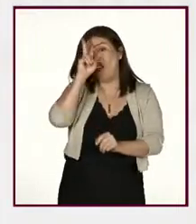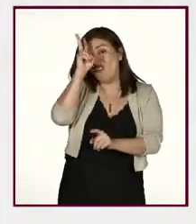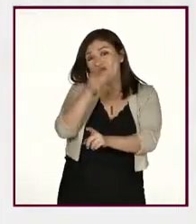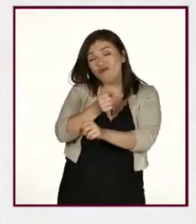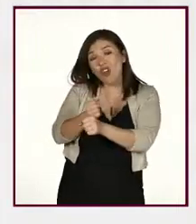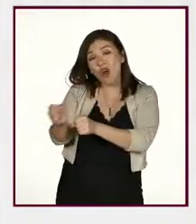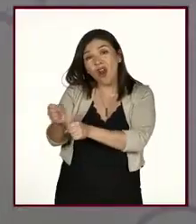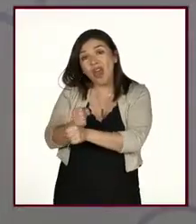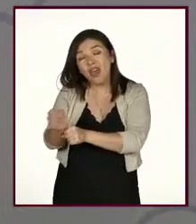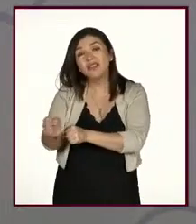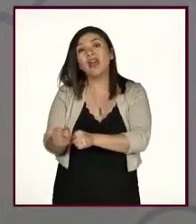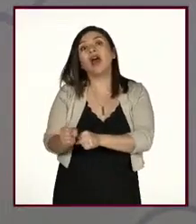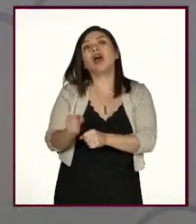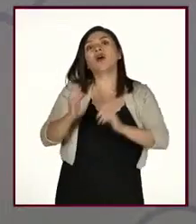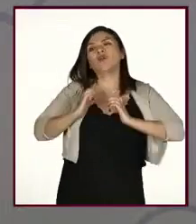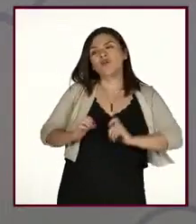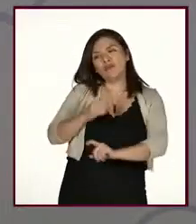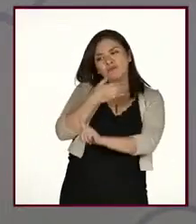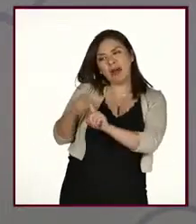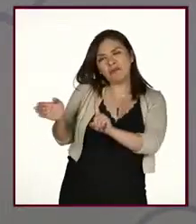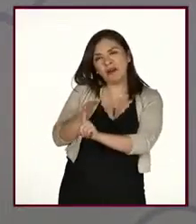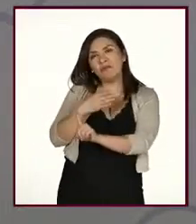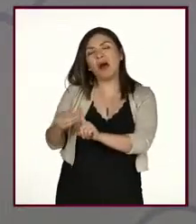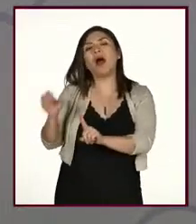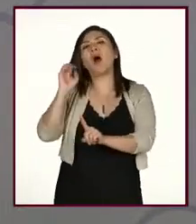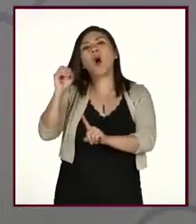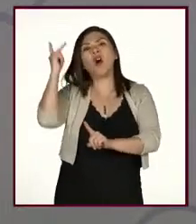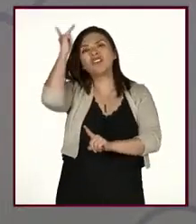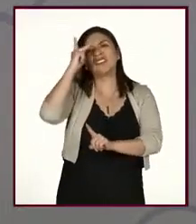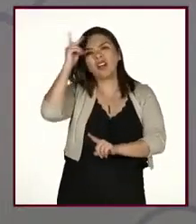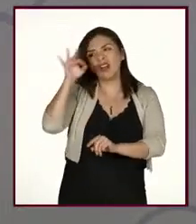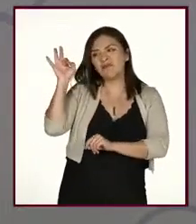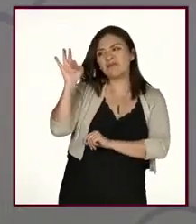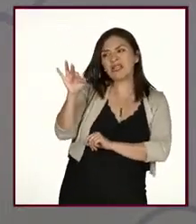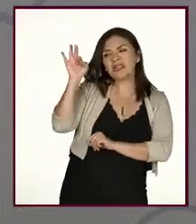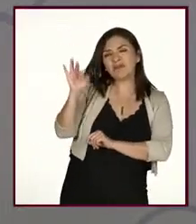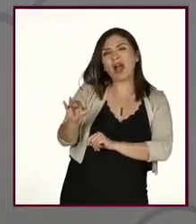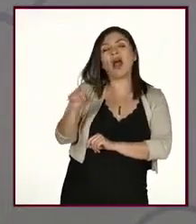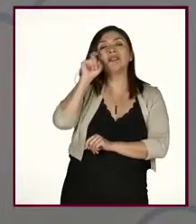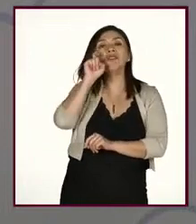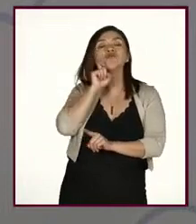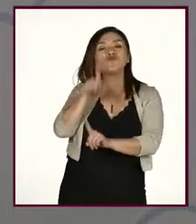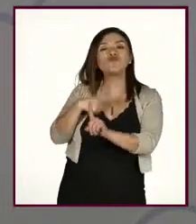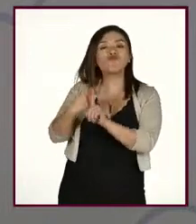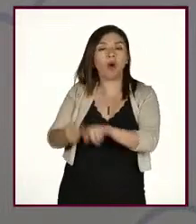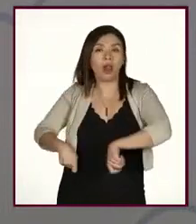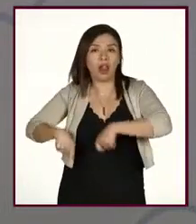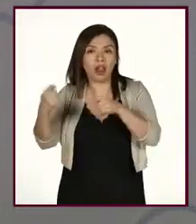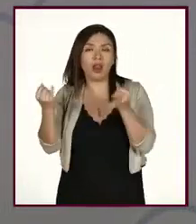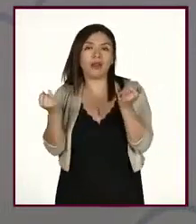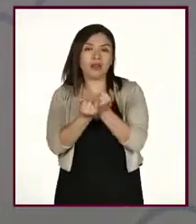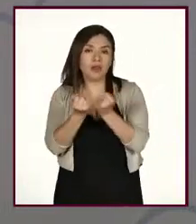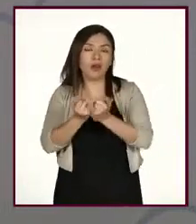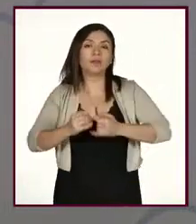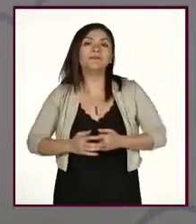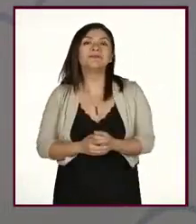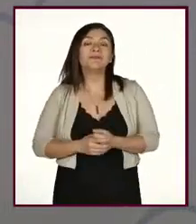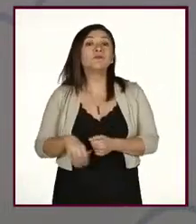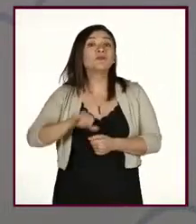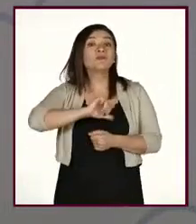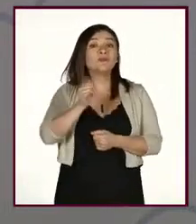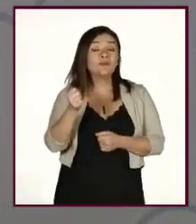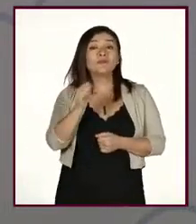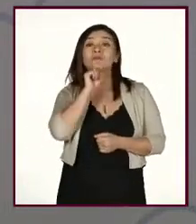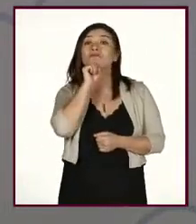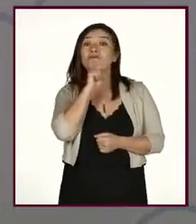violencia física, psicológica, abuso sexual, ¿sí? Otro de los factores